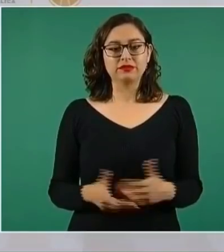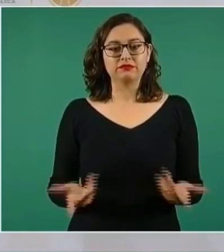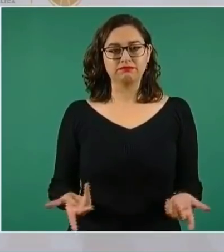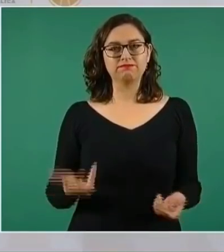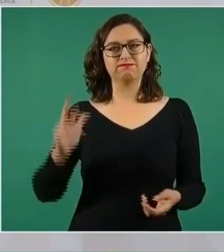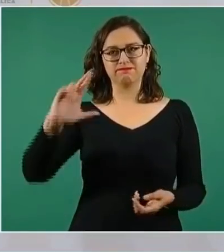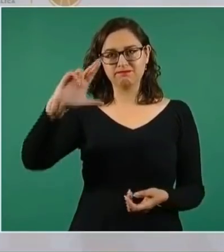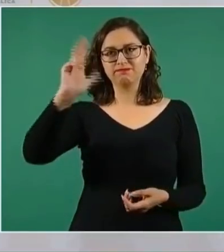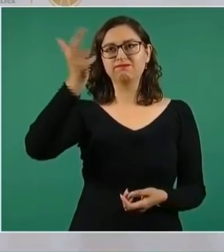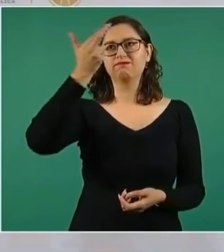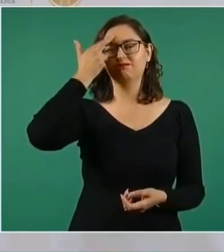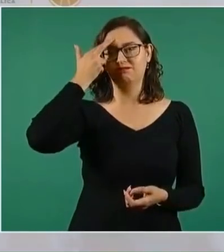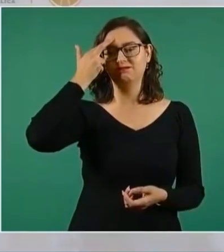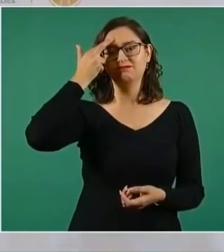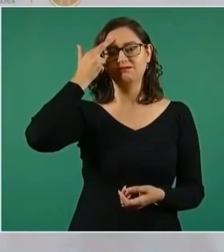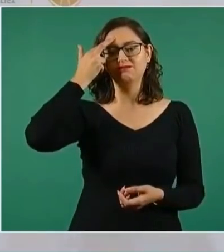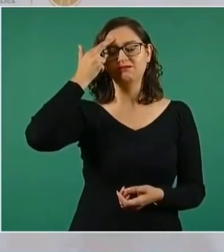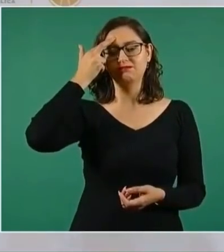Recordemos,